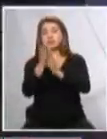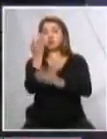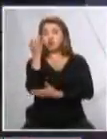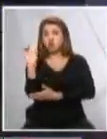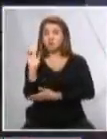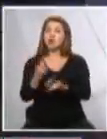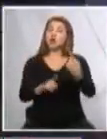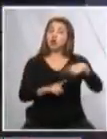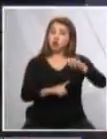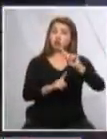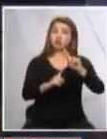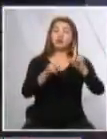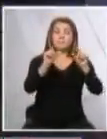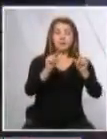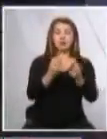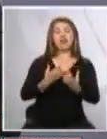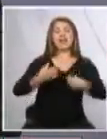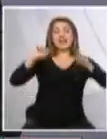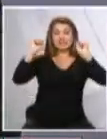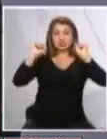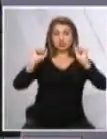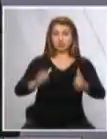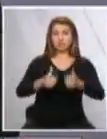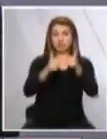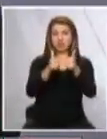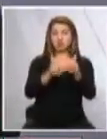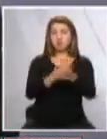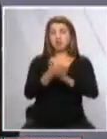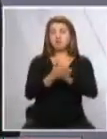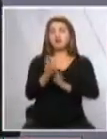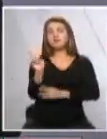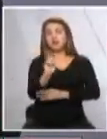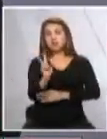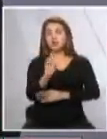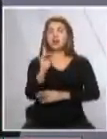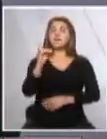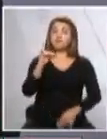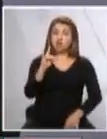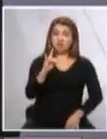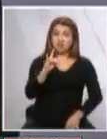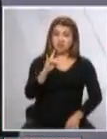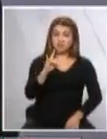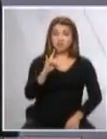el colombiano. Y otros bastante menos exitosos, como ha habido en Venezuela, como ha habido en Bolivia.